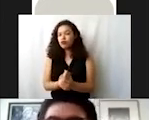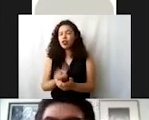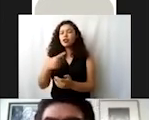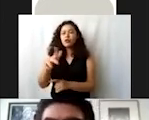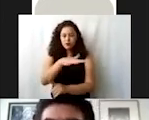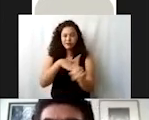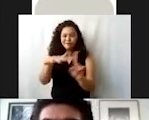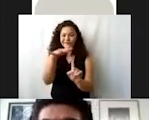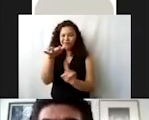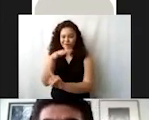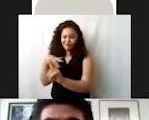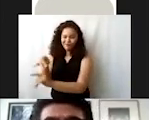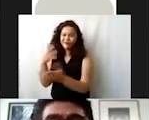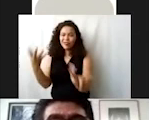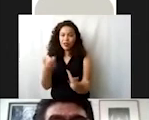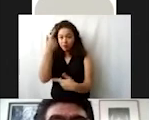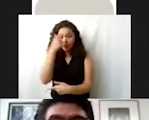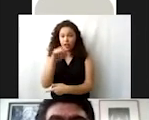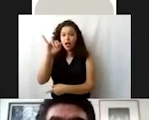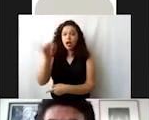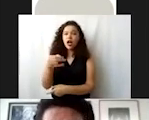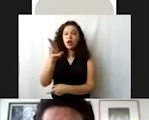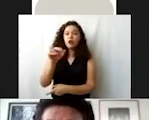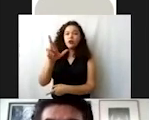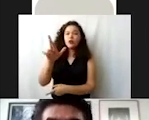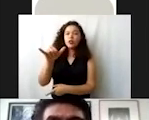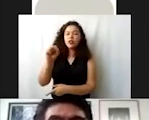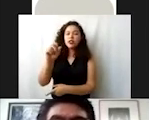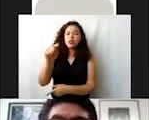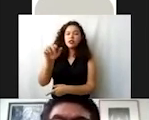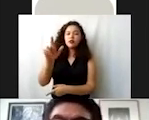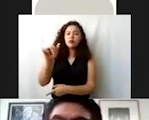situaciones de esta jurisprudencia